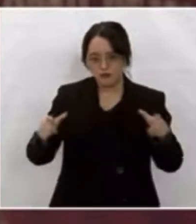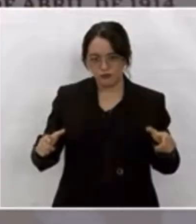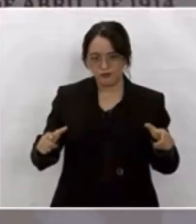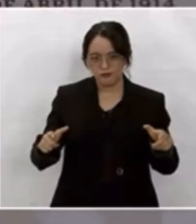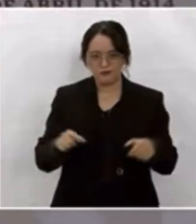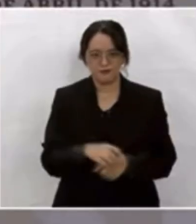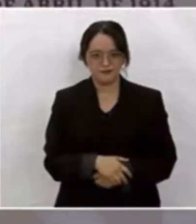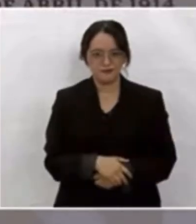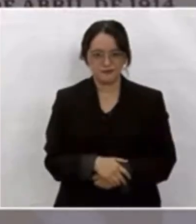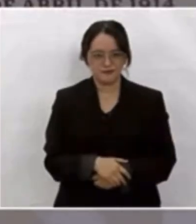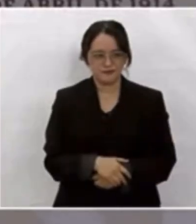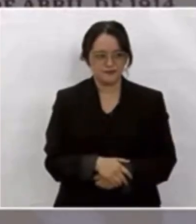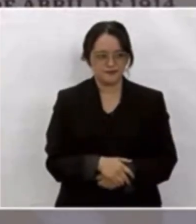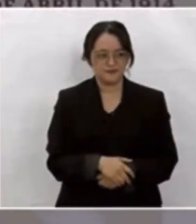invasión,